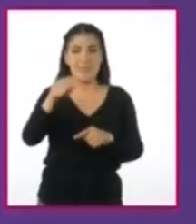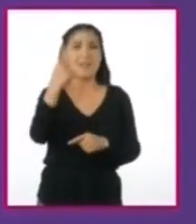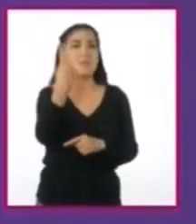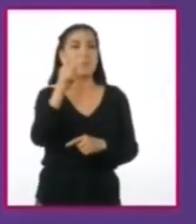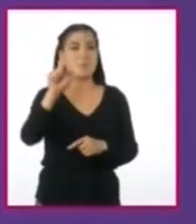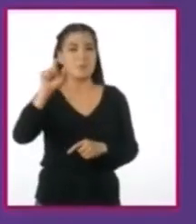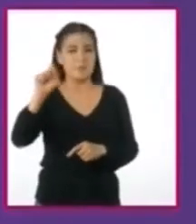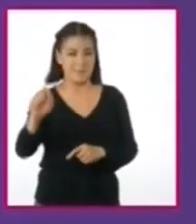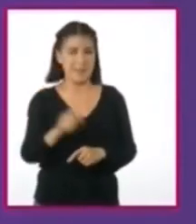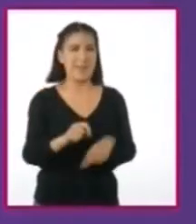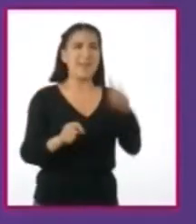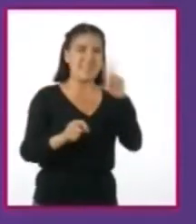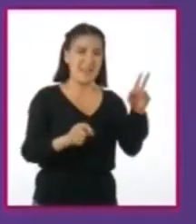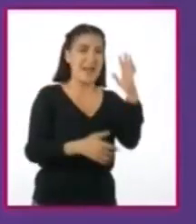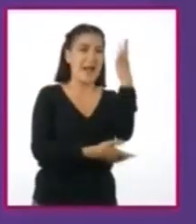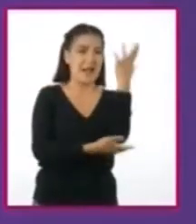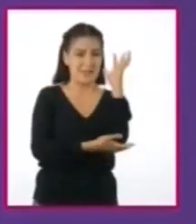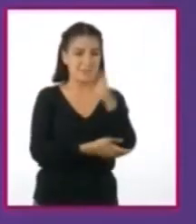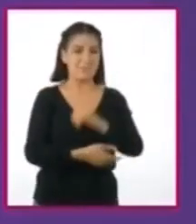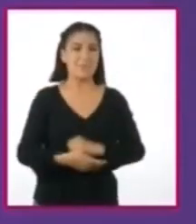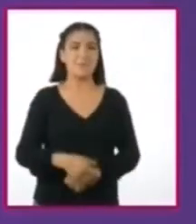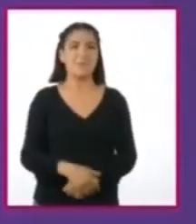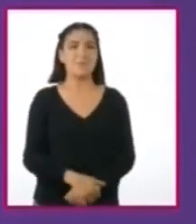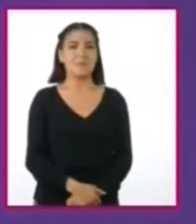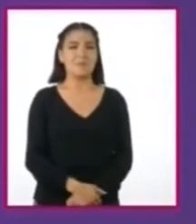La del árbol.